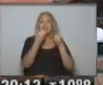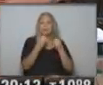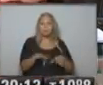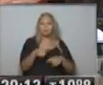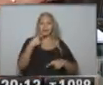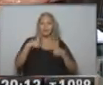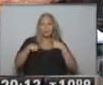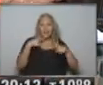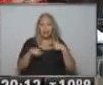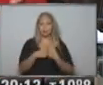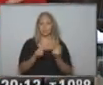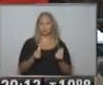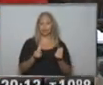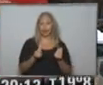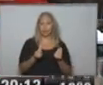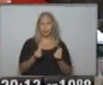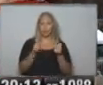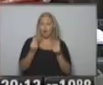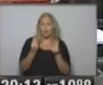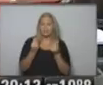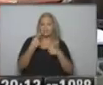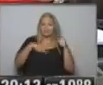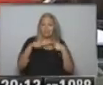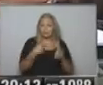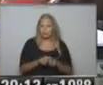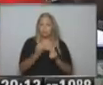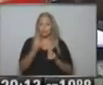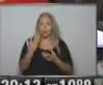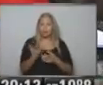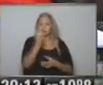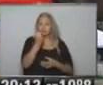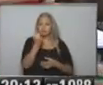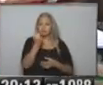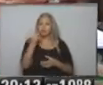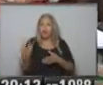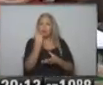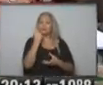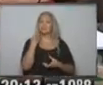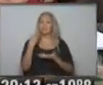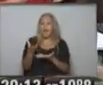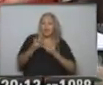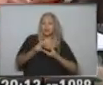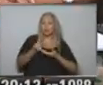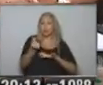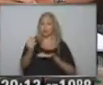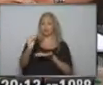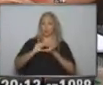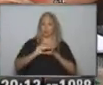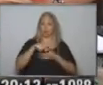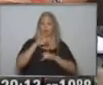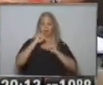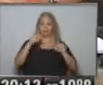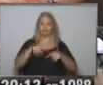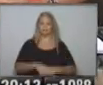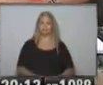los trámites, claro, toda la parte burocrática, cómo hacer para lograr o los subsidios o las ayudas necesarias. Bueno, aquí está la nota. Ahí está.